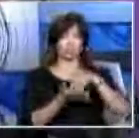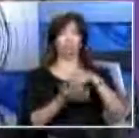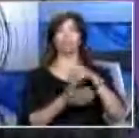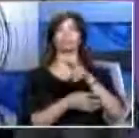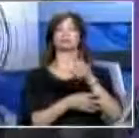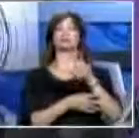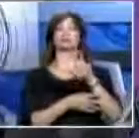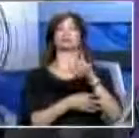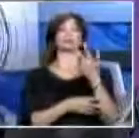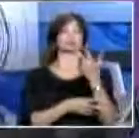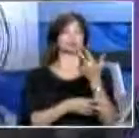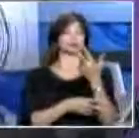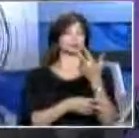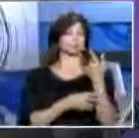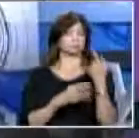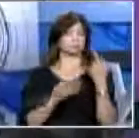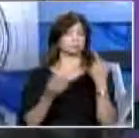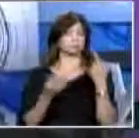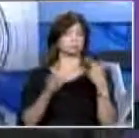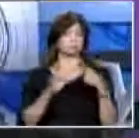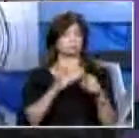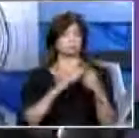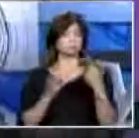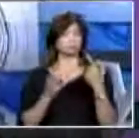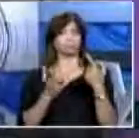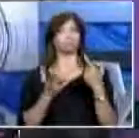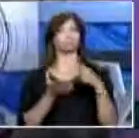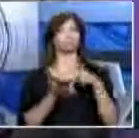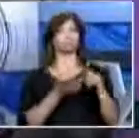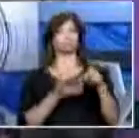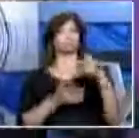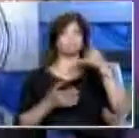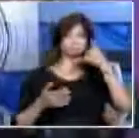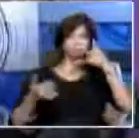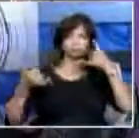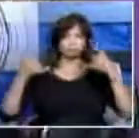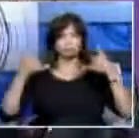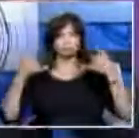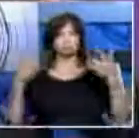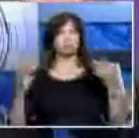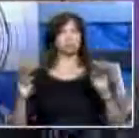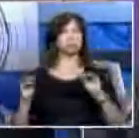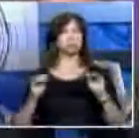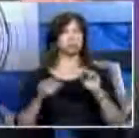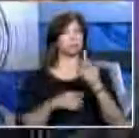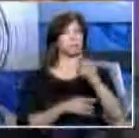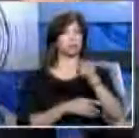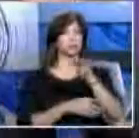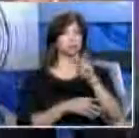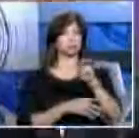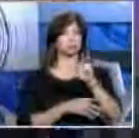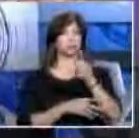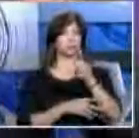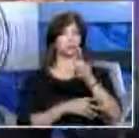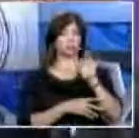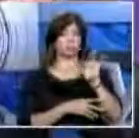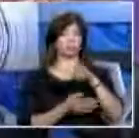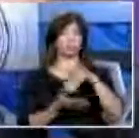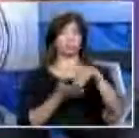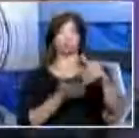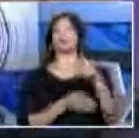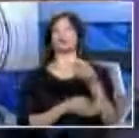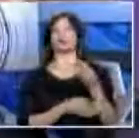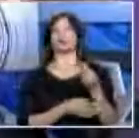213 transferencias de fondo es decir pago entre teléfono y se movieron mil 429 millones